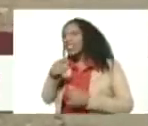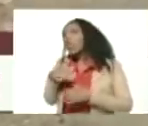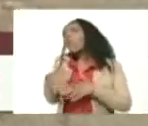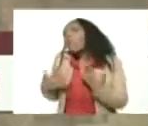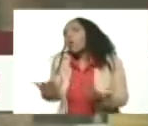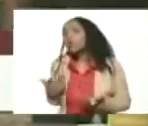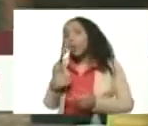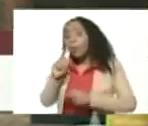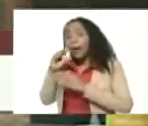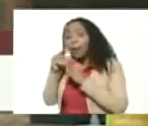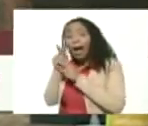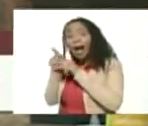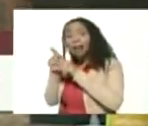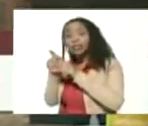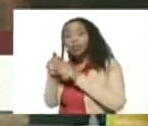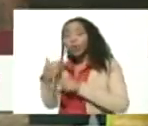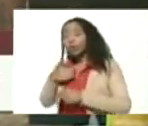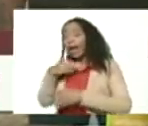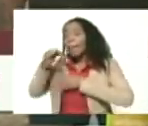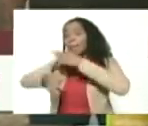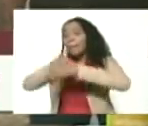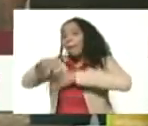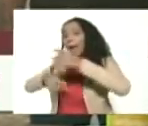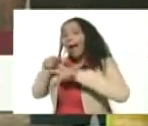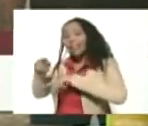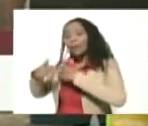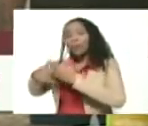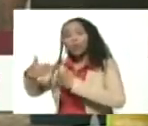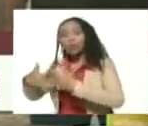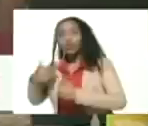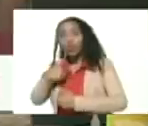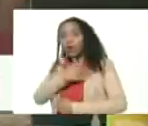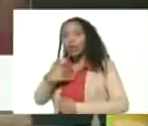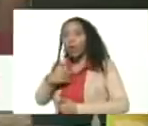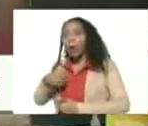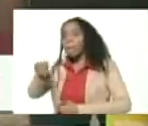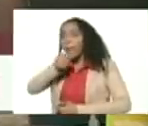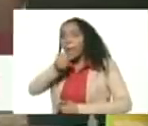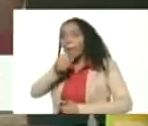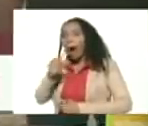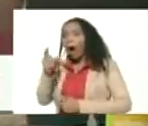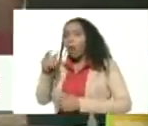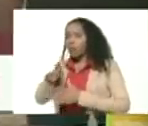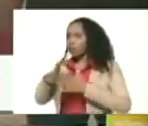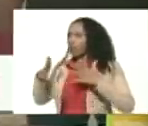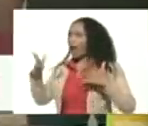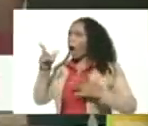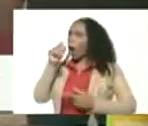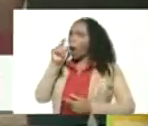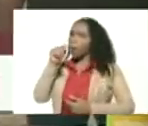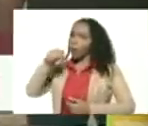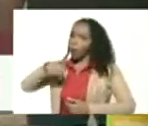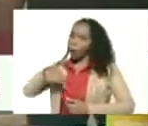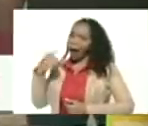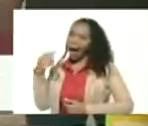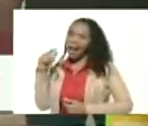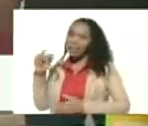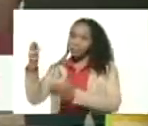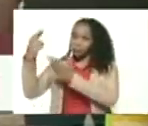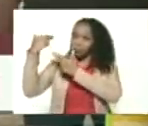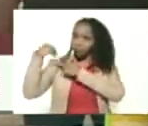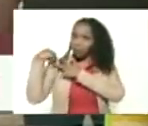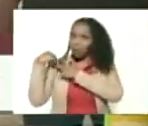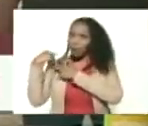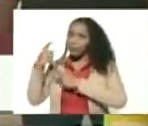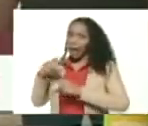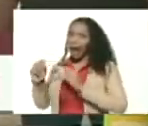Para hablar de eso, para dar detalles de lo que ha sido este proceso, quiero darle la palabra a un gran hombre que hoy tiene la responsabilidad de